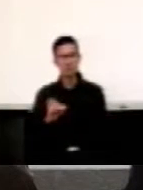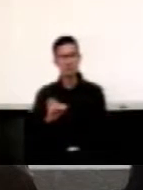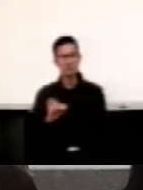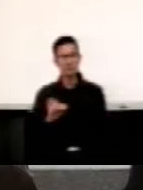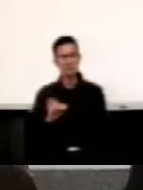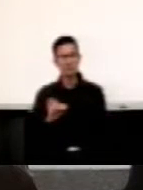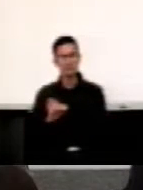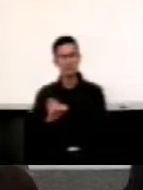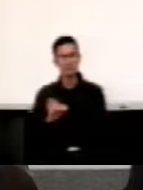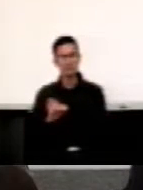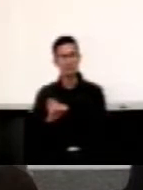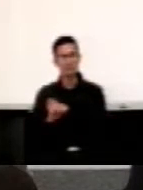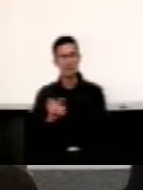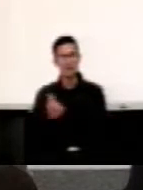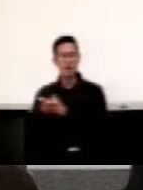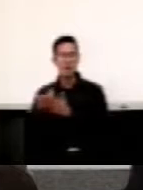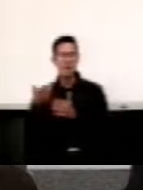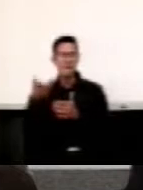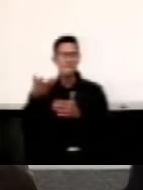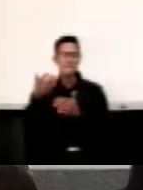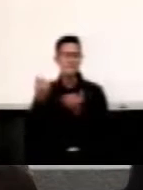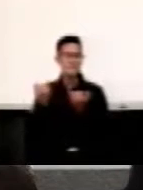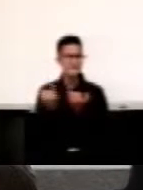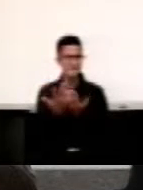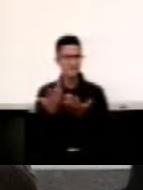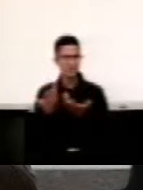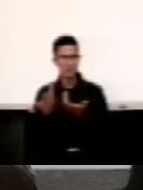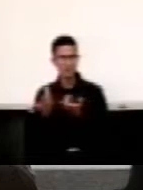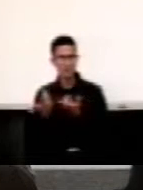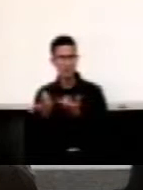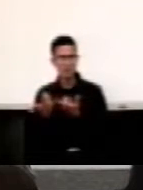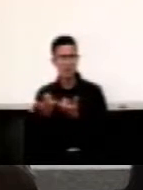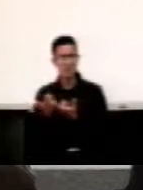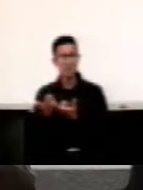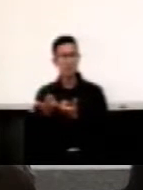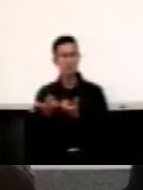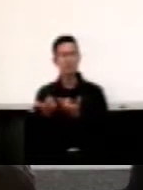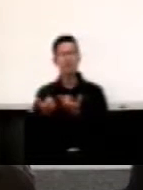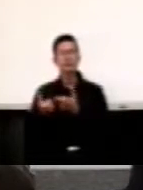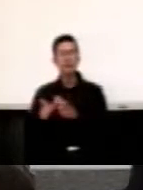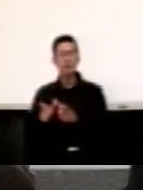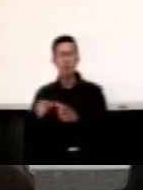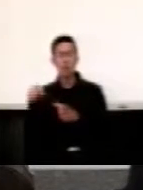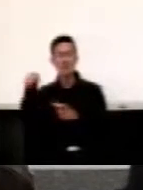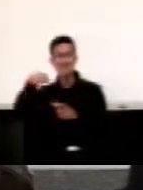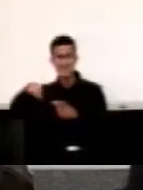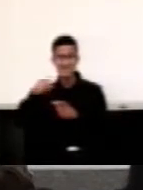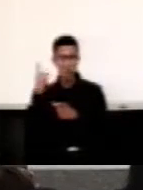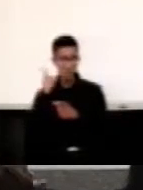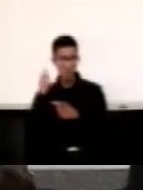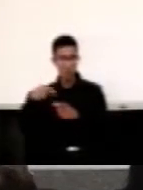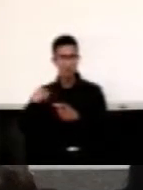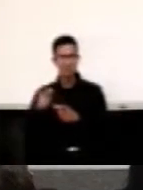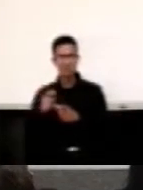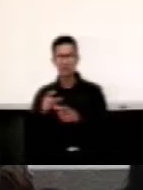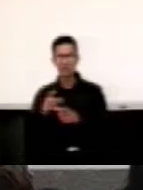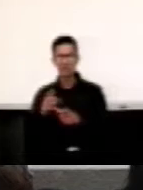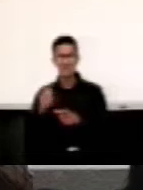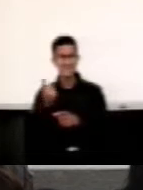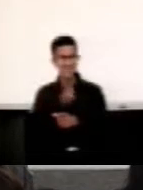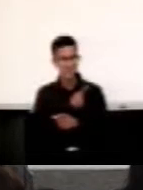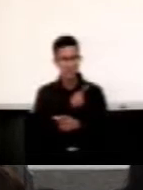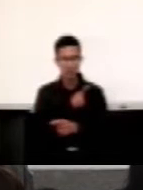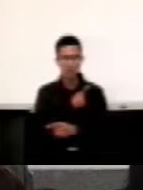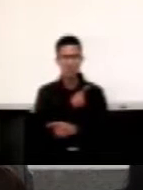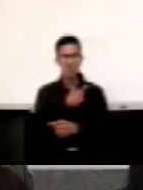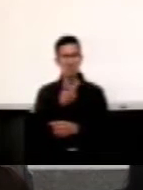cómo se genera el declive de lo que se denomina el partido dominante, el partido que gobernaba para abrir la